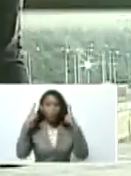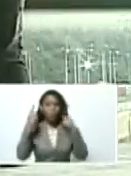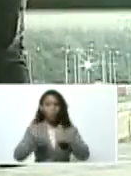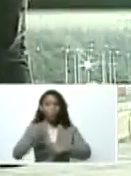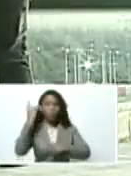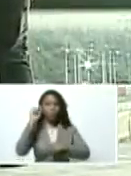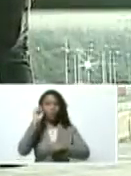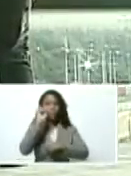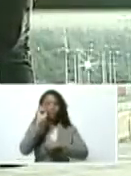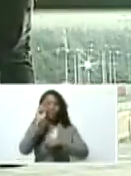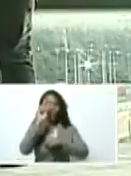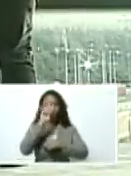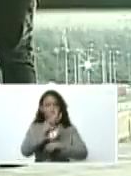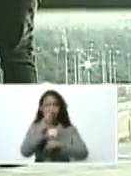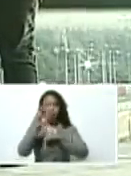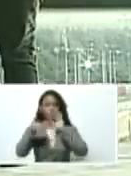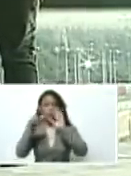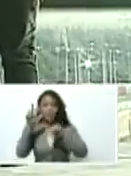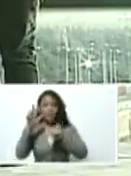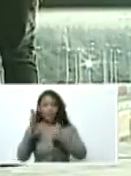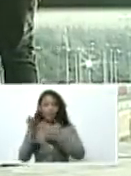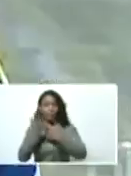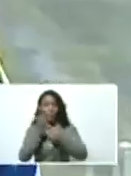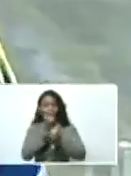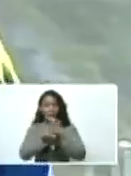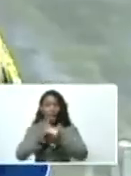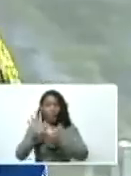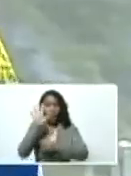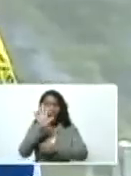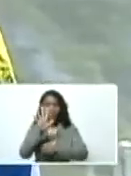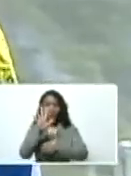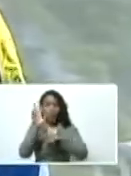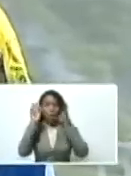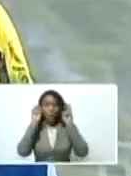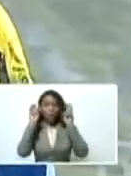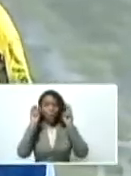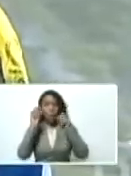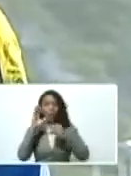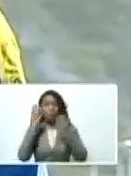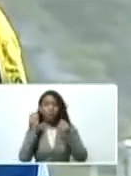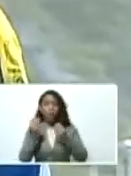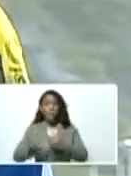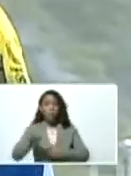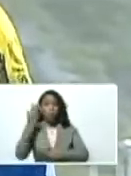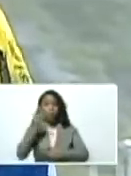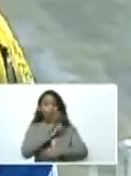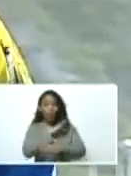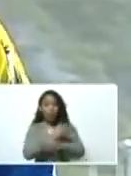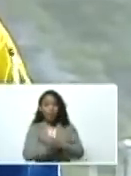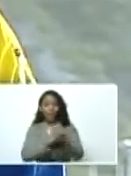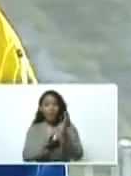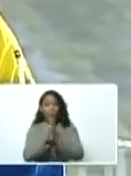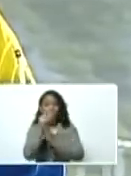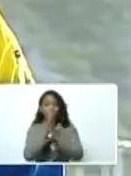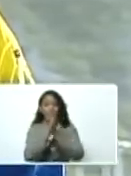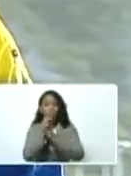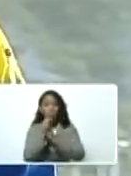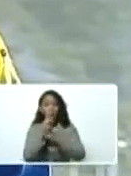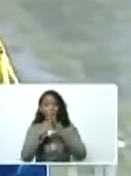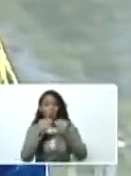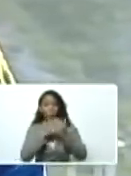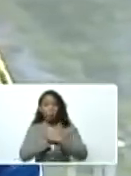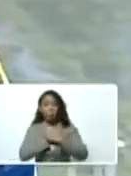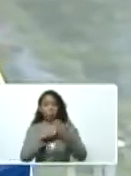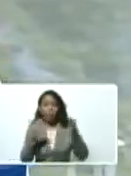estos 213 que reciben créditos de hasta 5 cifras y muy importante para el fortalecimiento de sus emprendimientos, de todo corazón